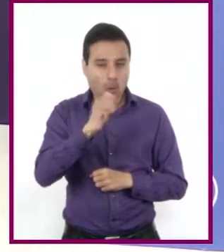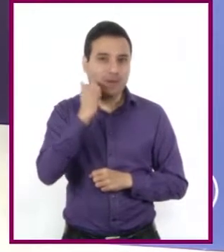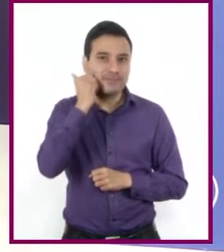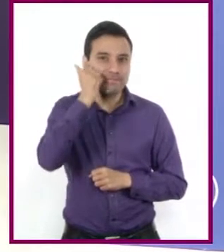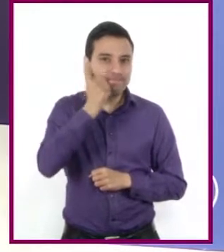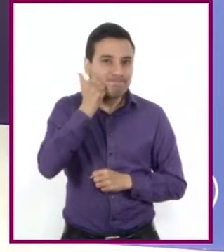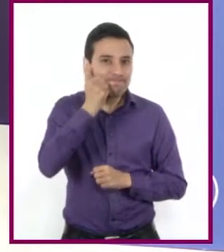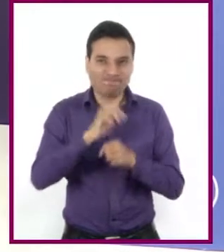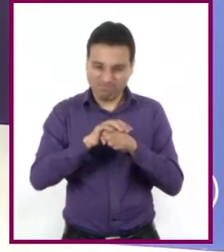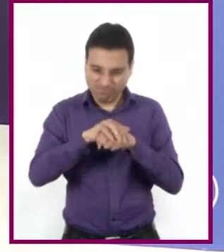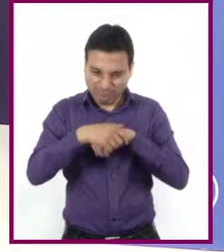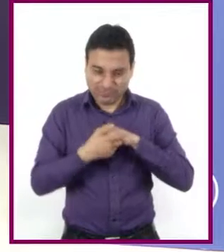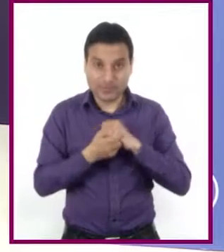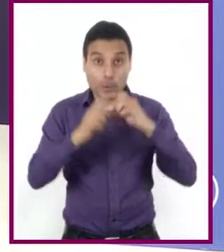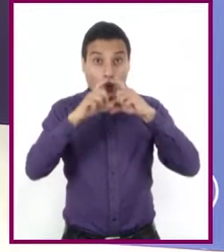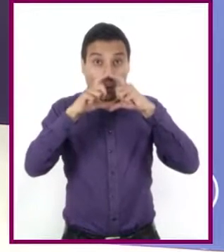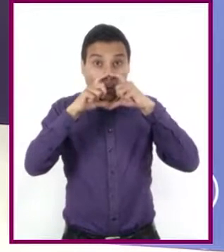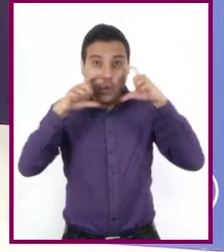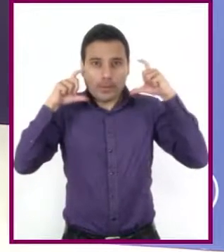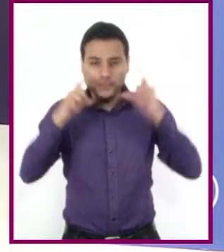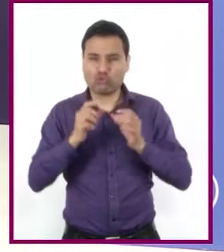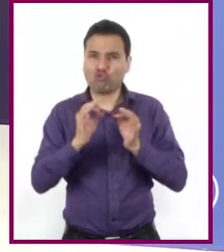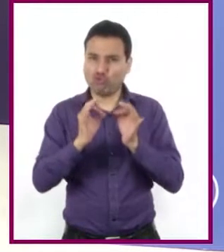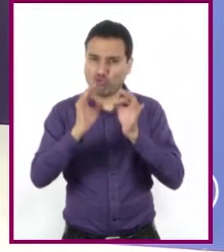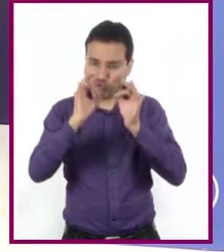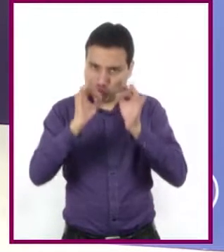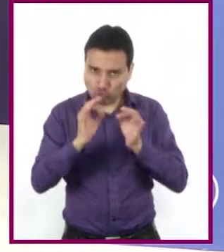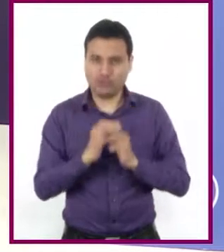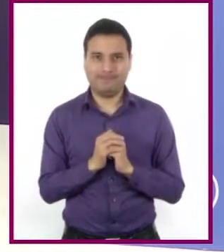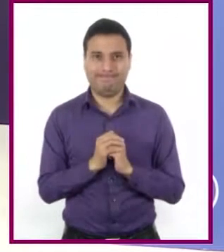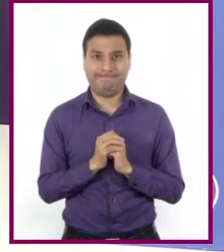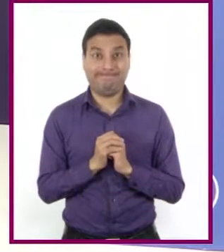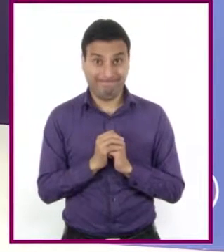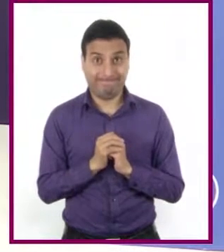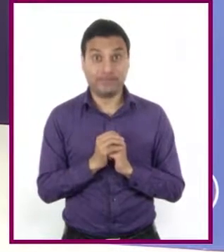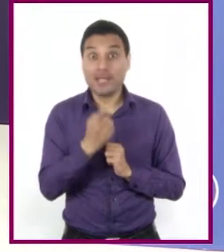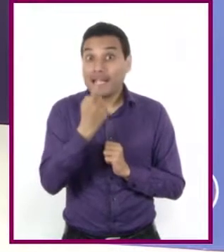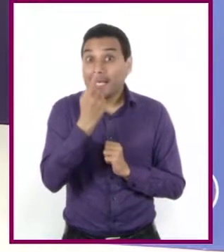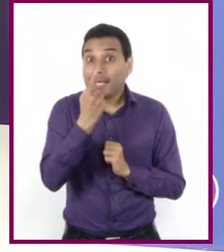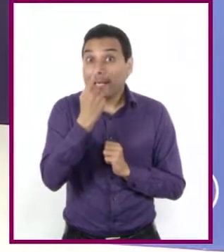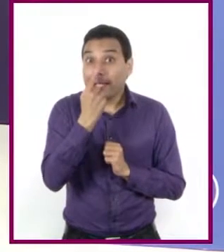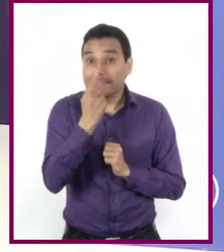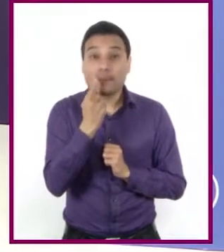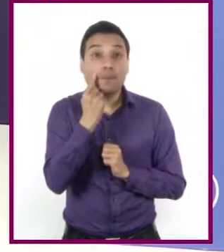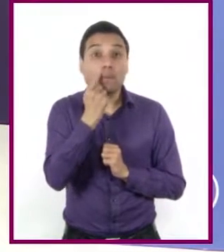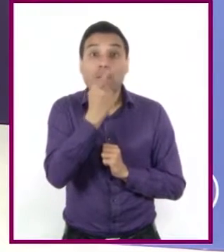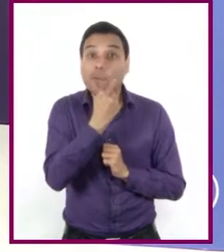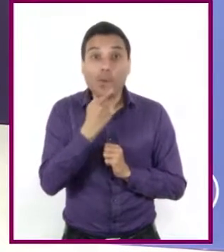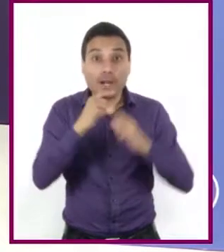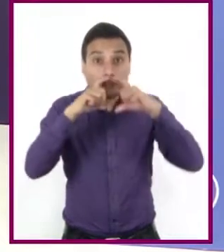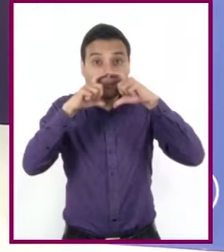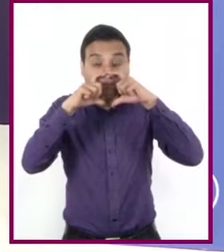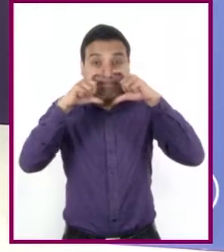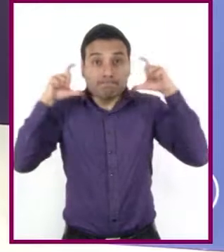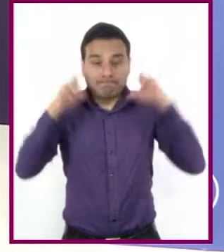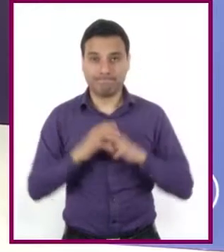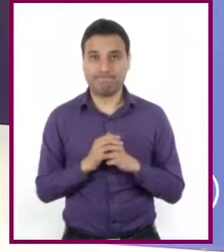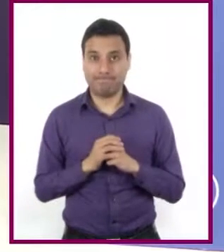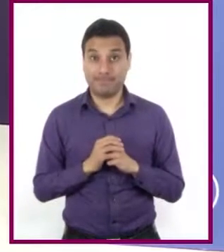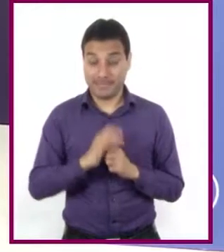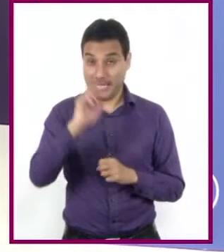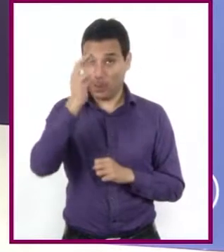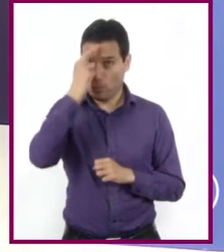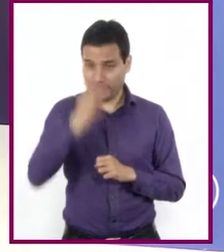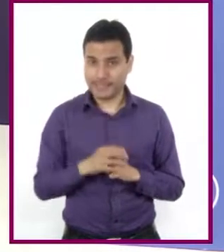jabón, usando el cubrebocas adecuadamente de forma que cubra nariz y boca, y aunque juntos, guardar